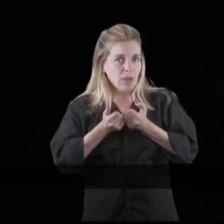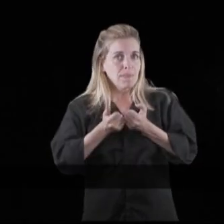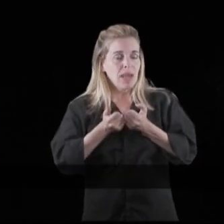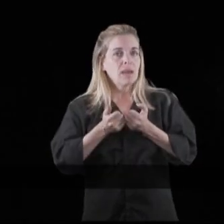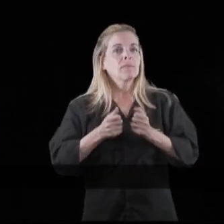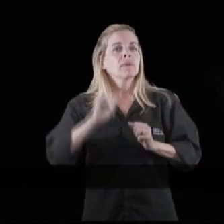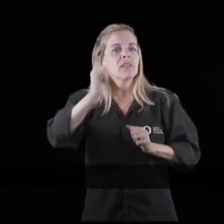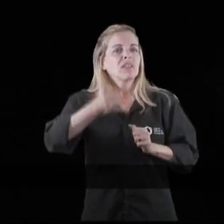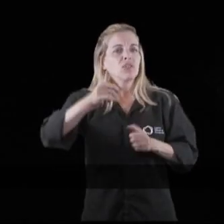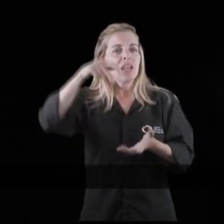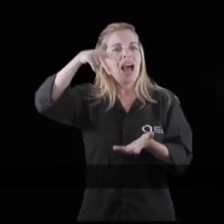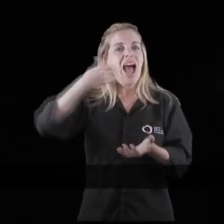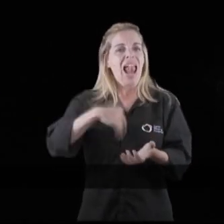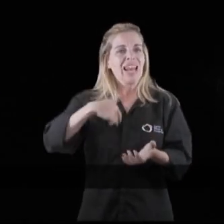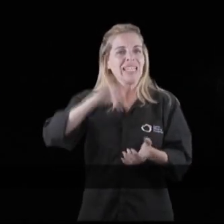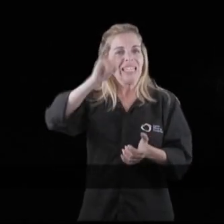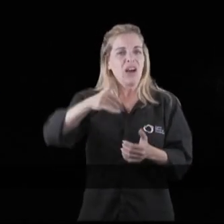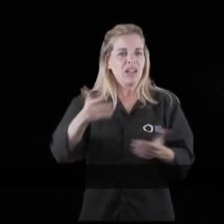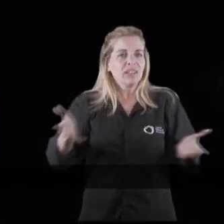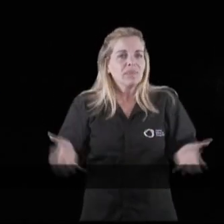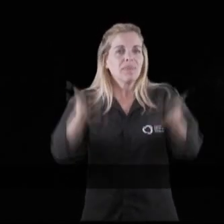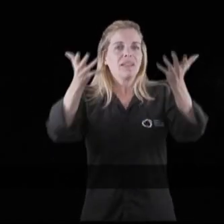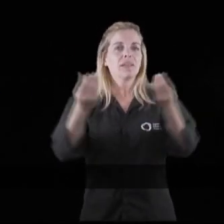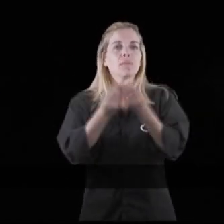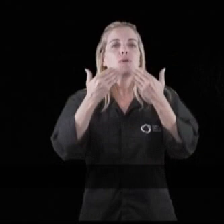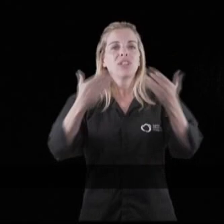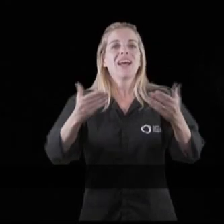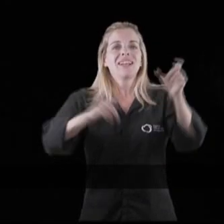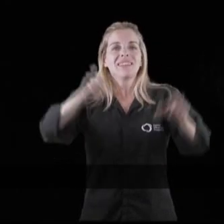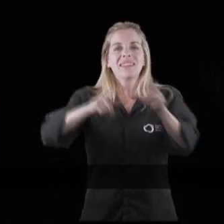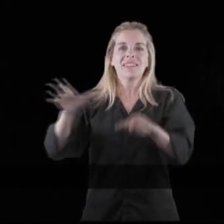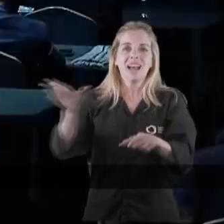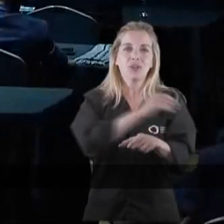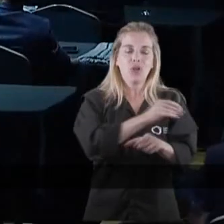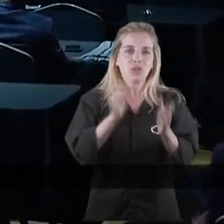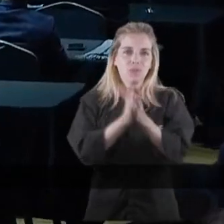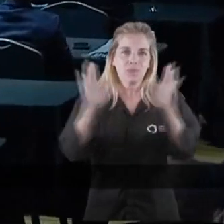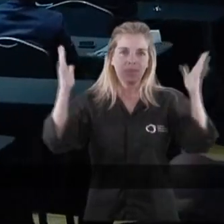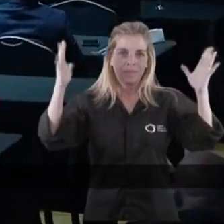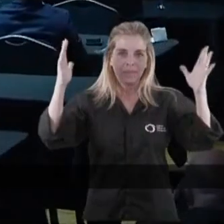terminar de poner de pie a la Argentina de una vez y para siempre. Muchas gracias a todos y todas.